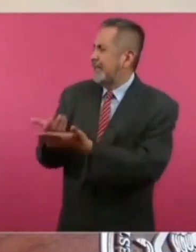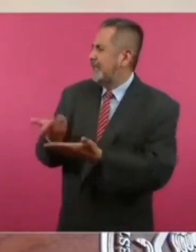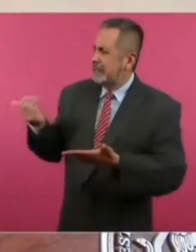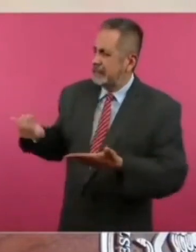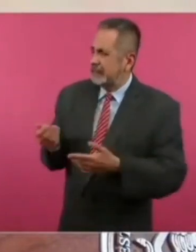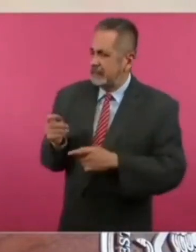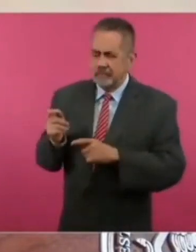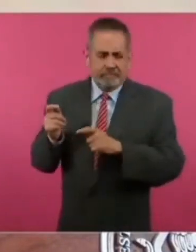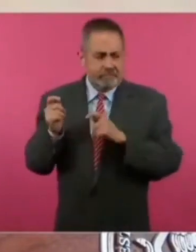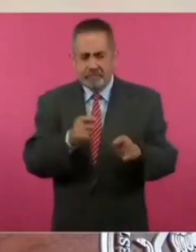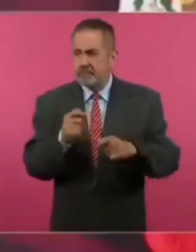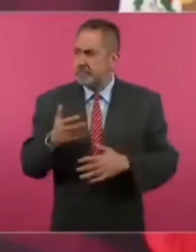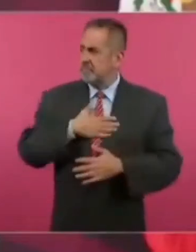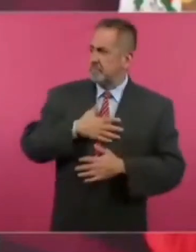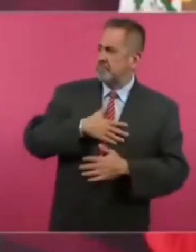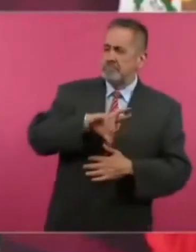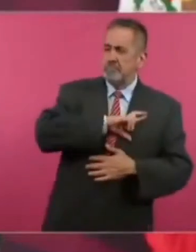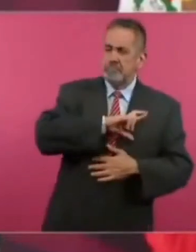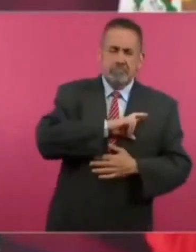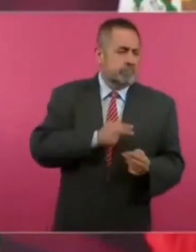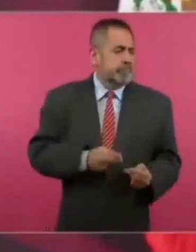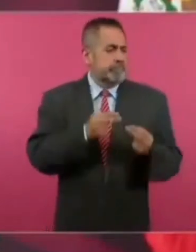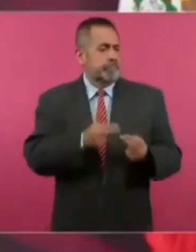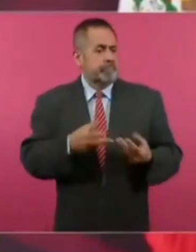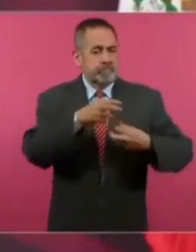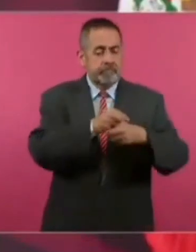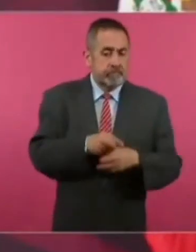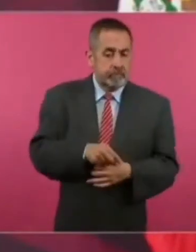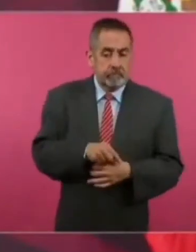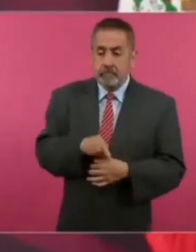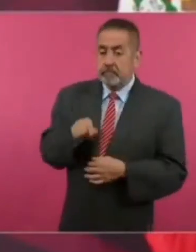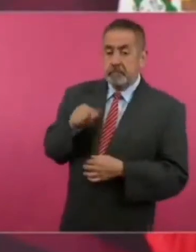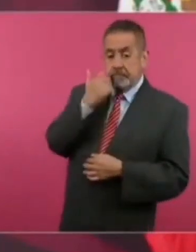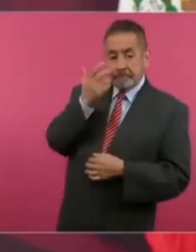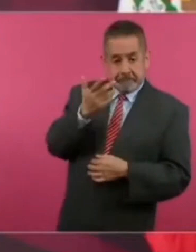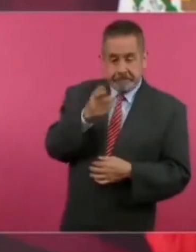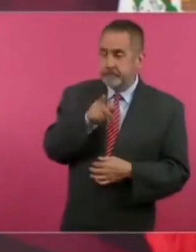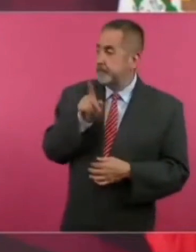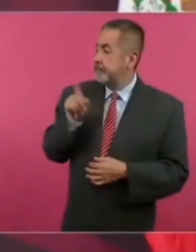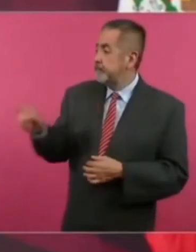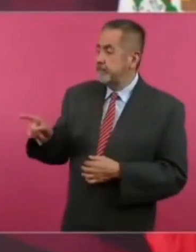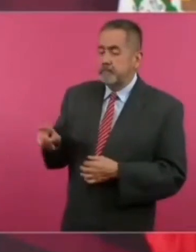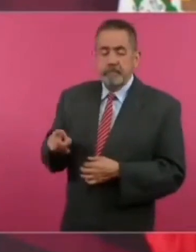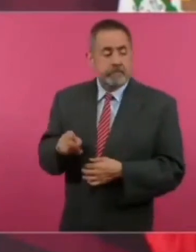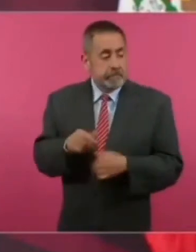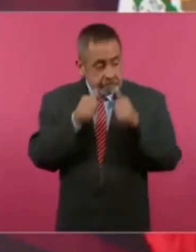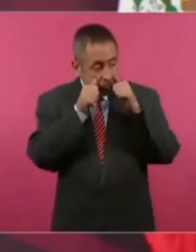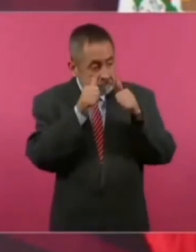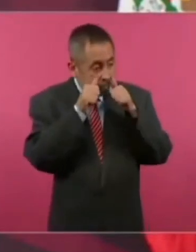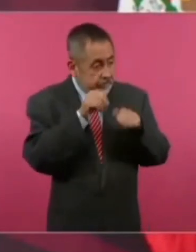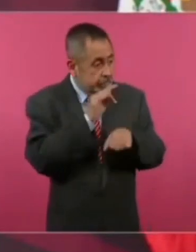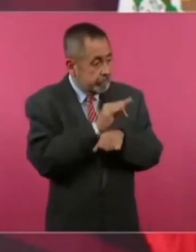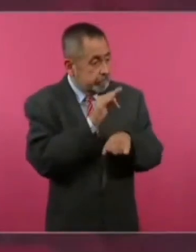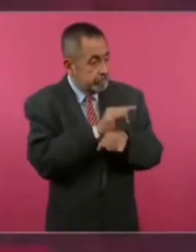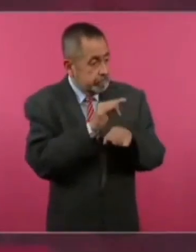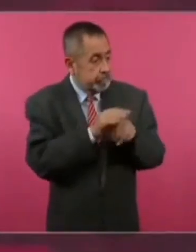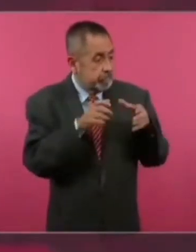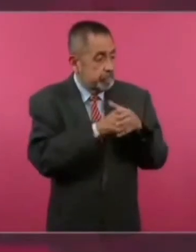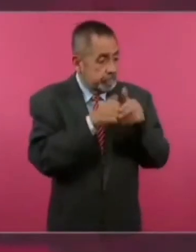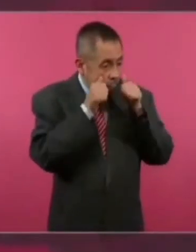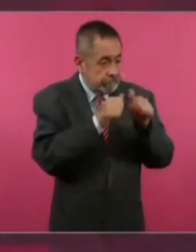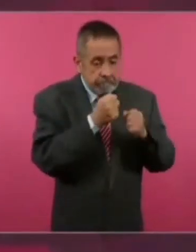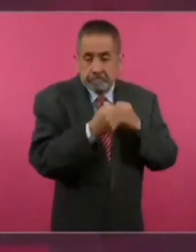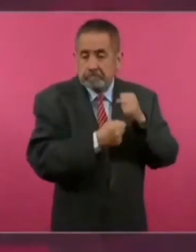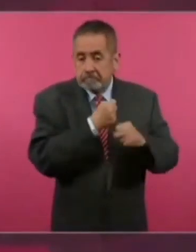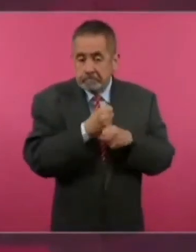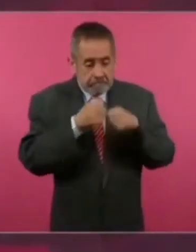y que el Estado estuviese nada más al servicio de una minoría, como lo